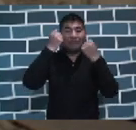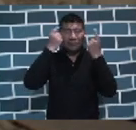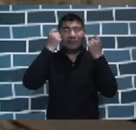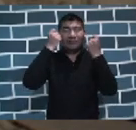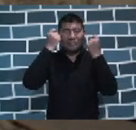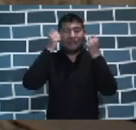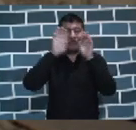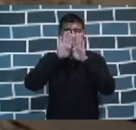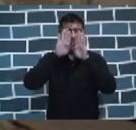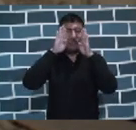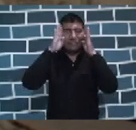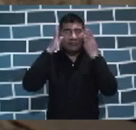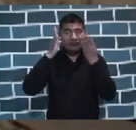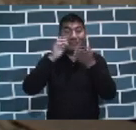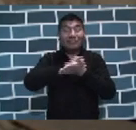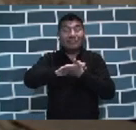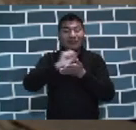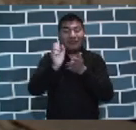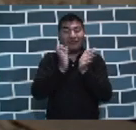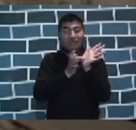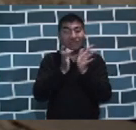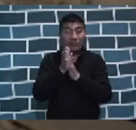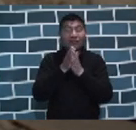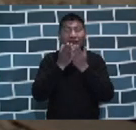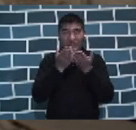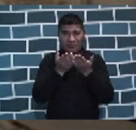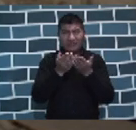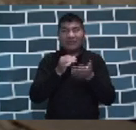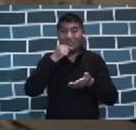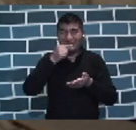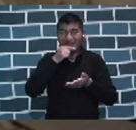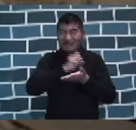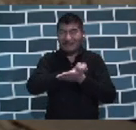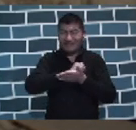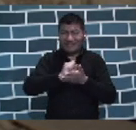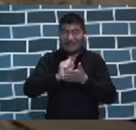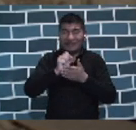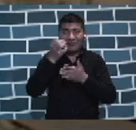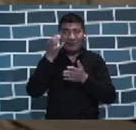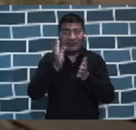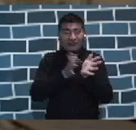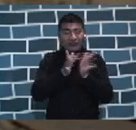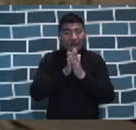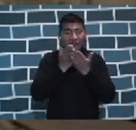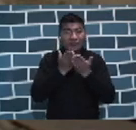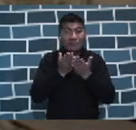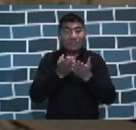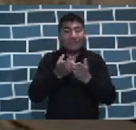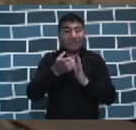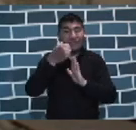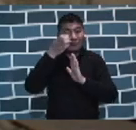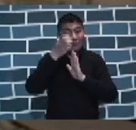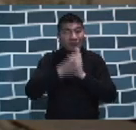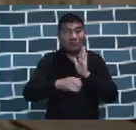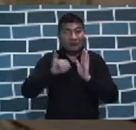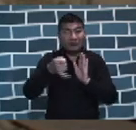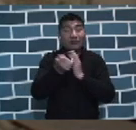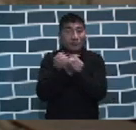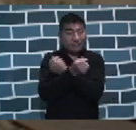la sagrada escritura comentaba el santo en el evangelio de juan capítulo 16